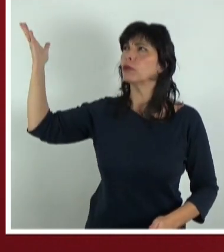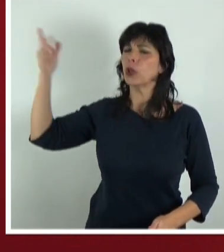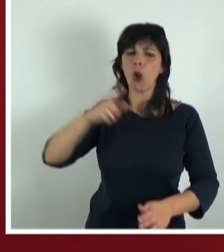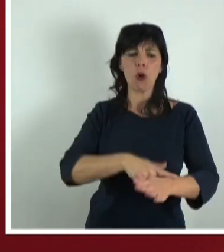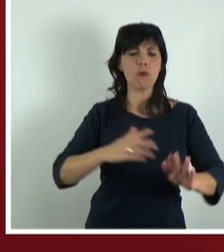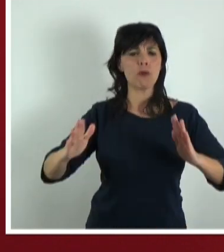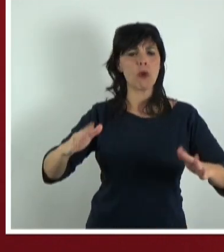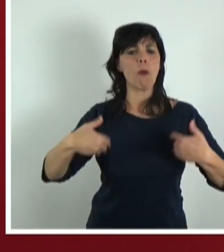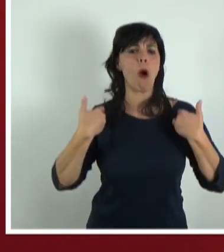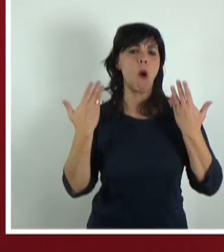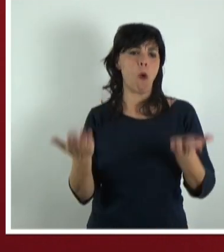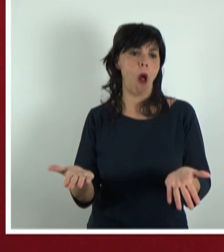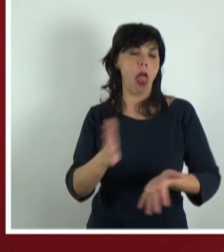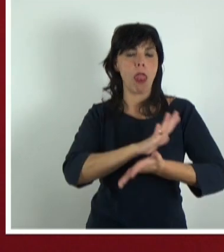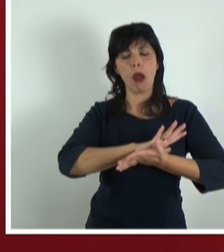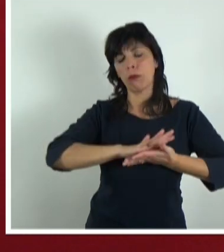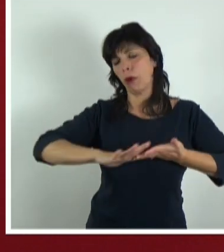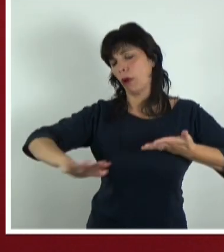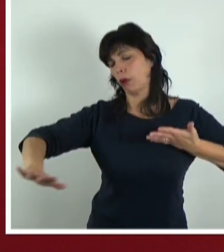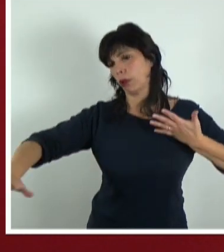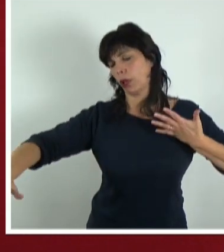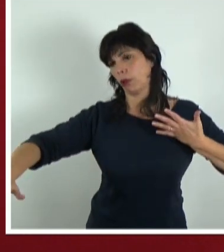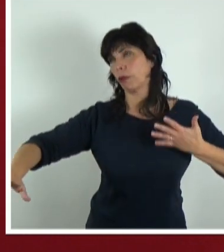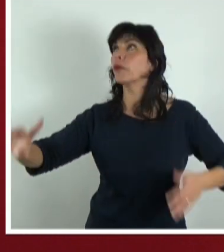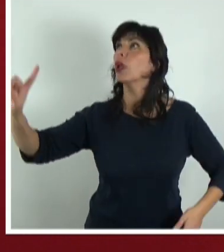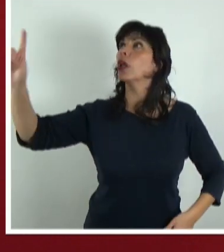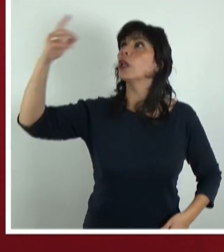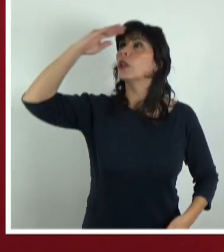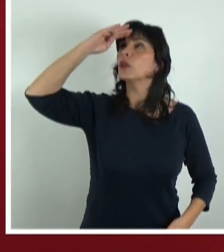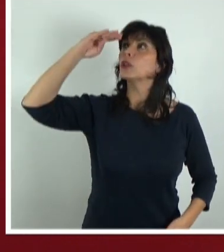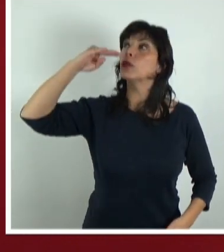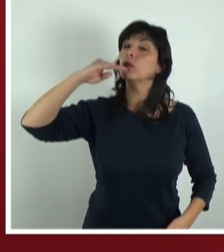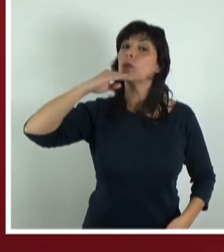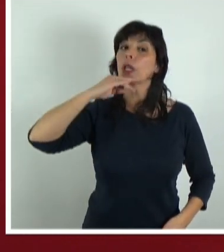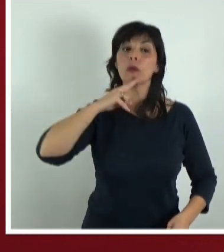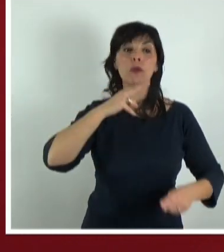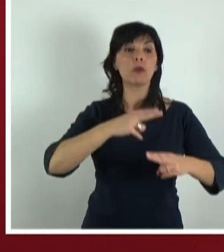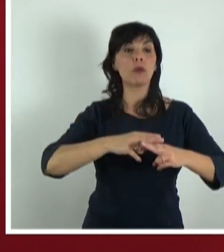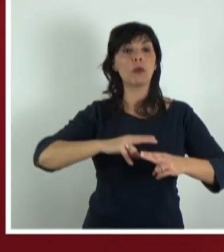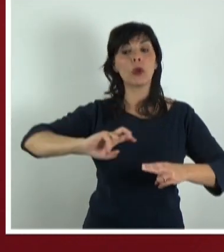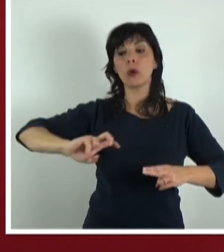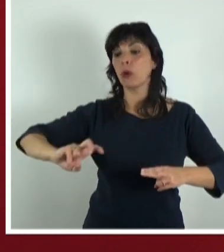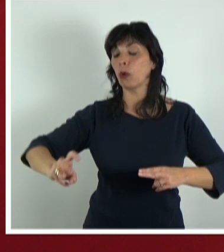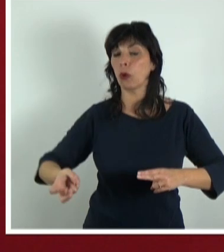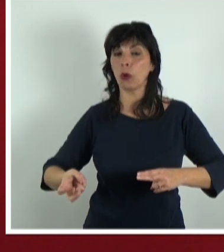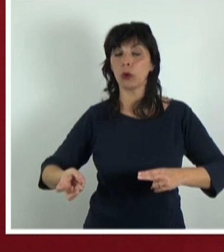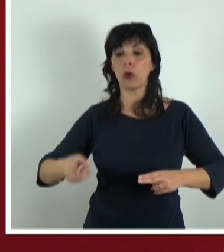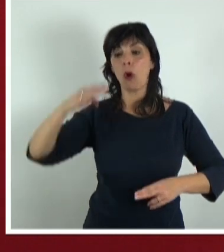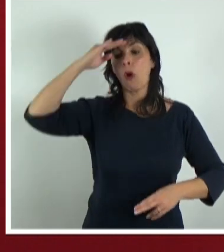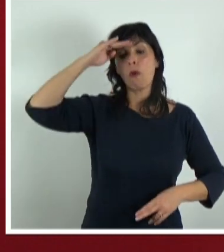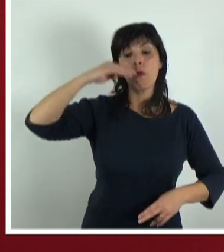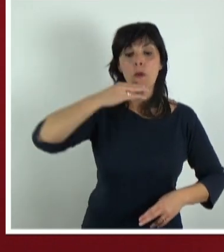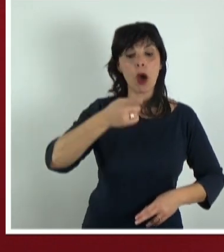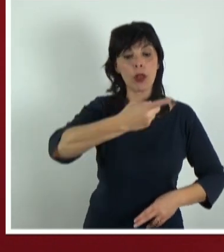A su Padre le llaman el Dios de los cielos, el Padre nuestro que está en los